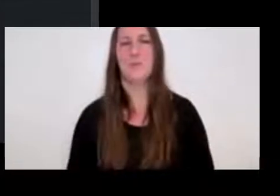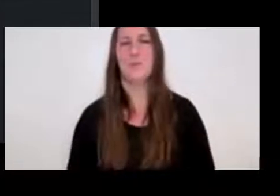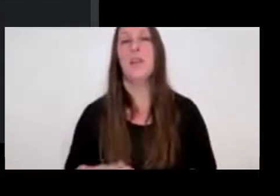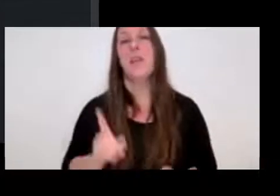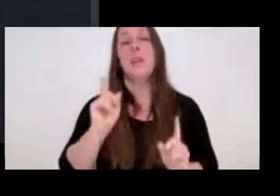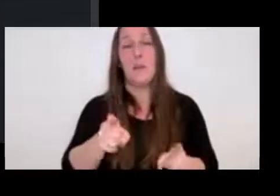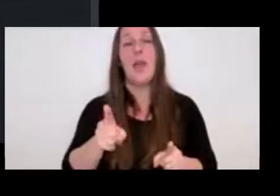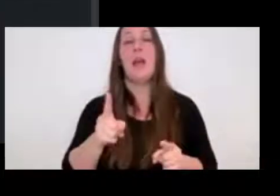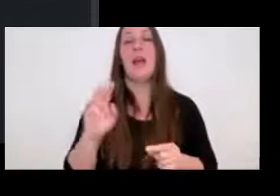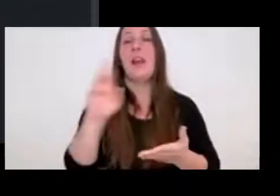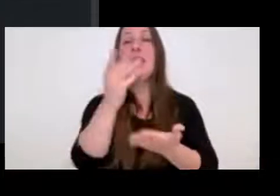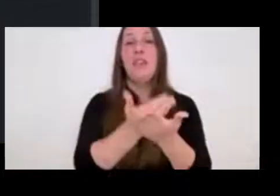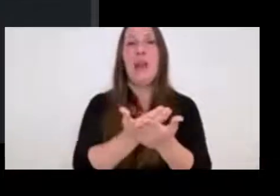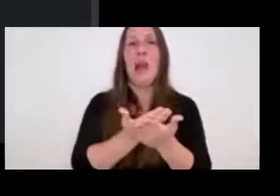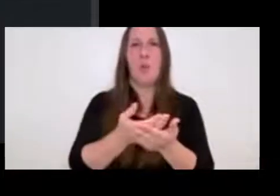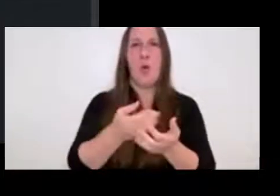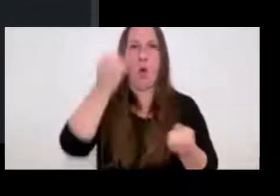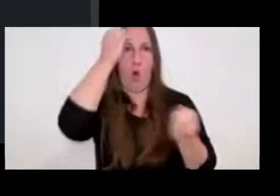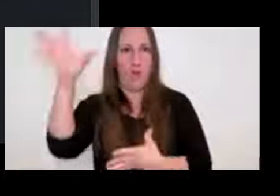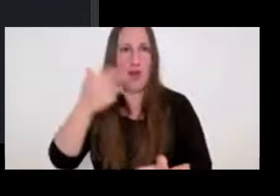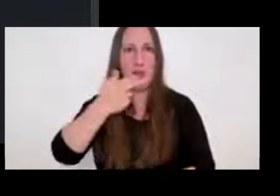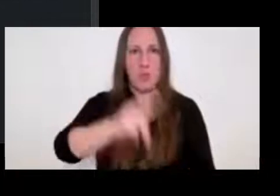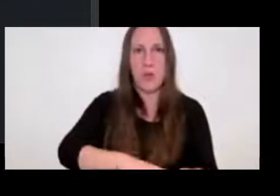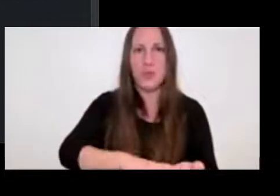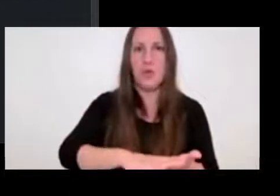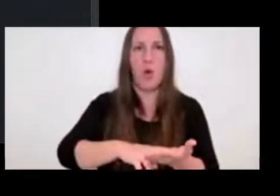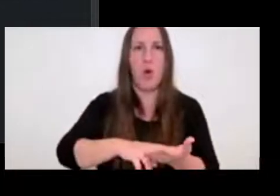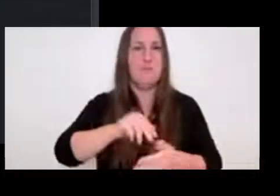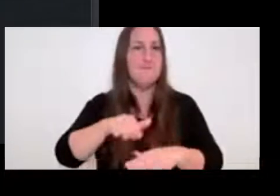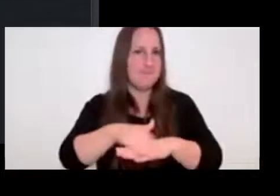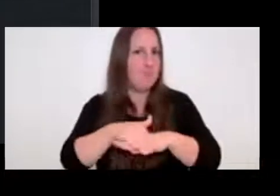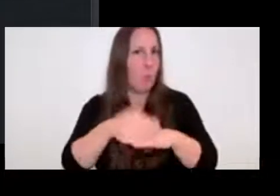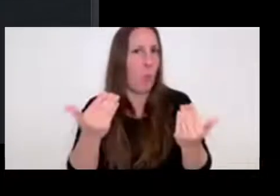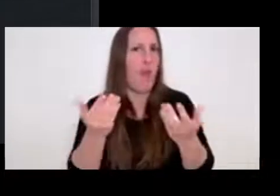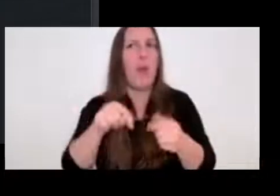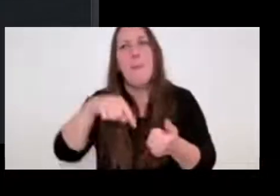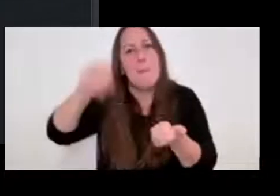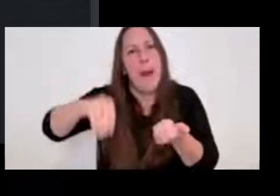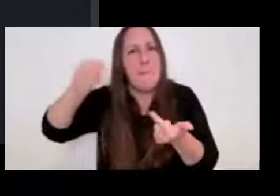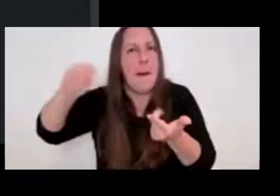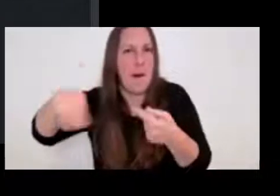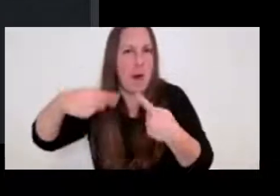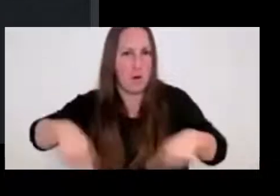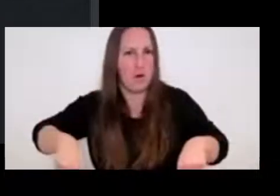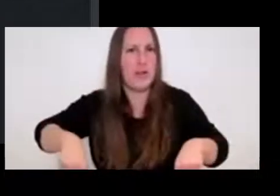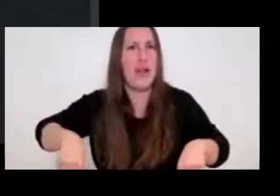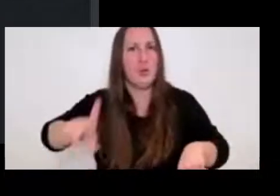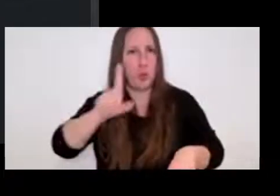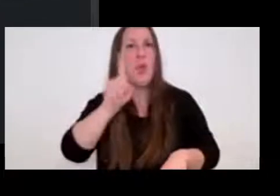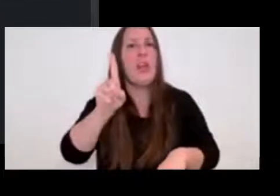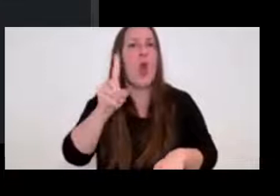es omisión de impuestos, como mínimo, digamos. Muchas veces puede llegar a ser otra cosa, pero en principio es un riesgo de omisión de impuestos, digamos,